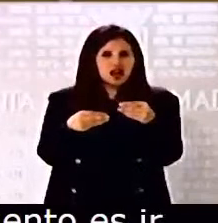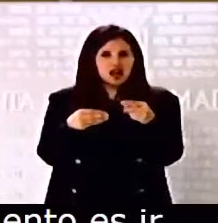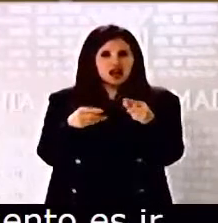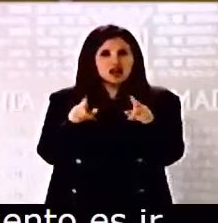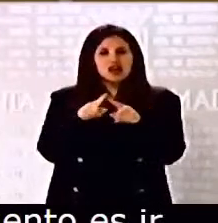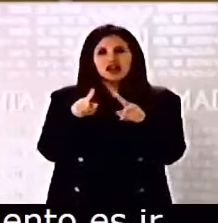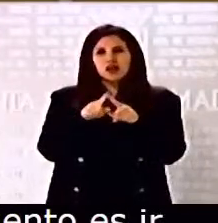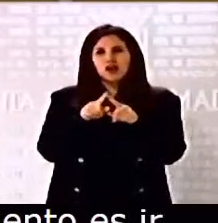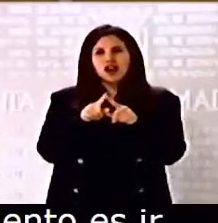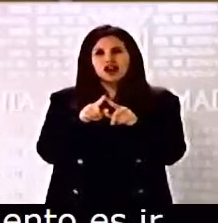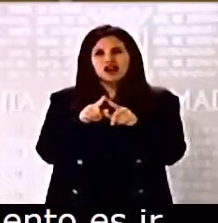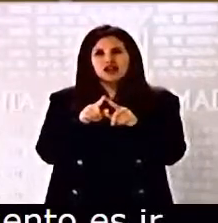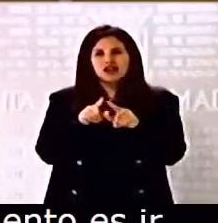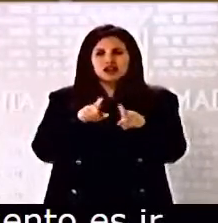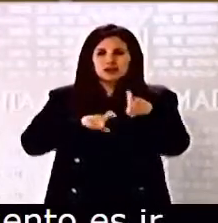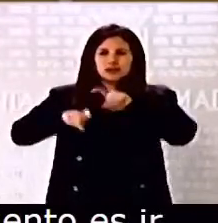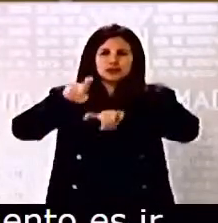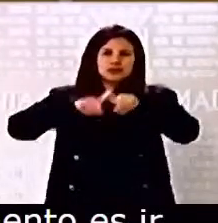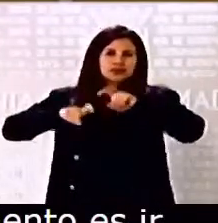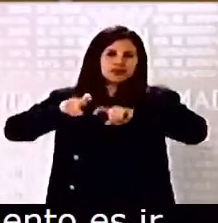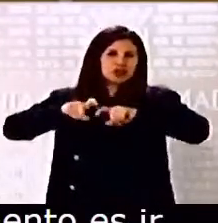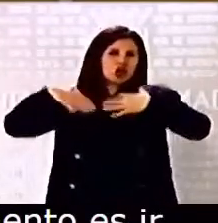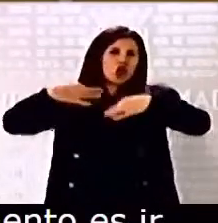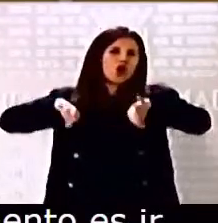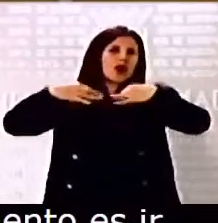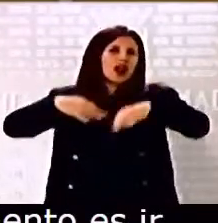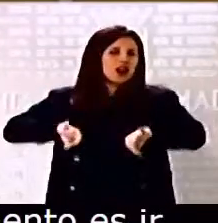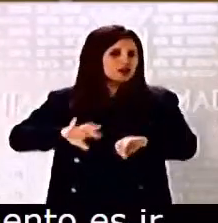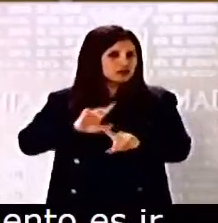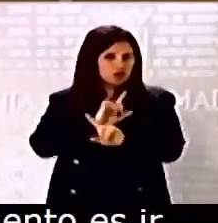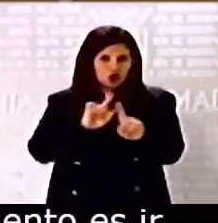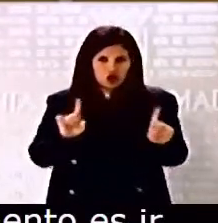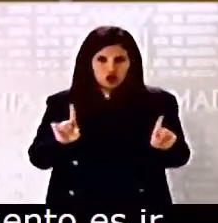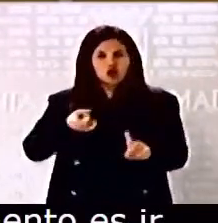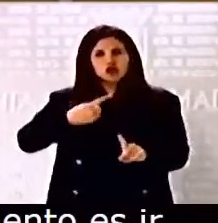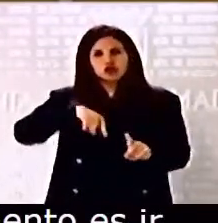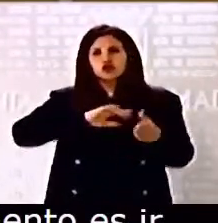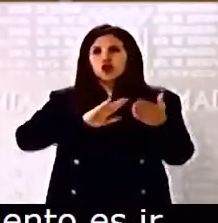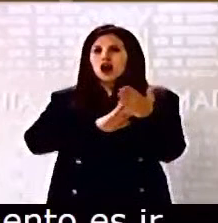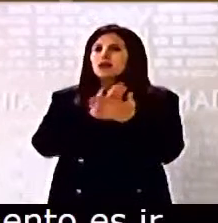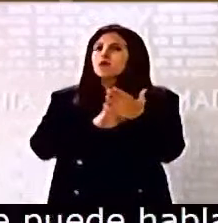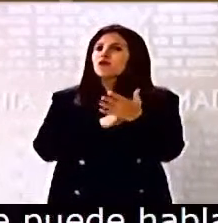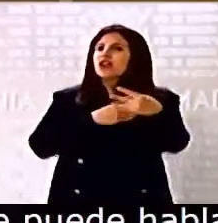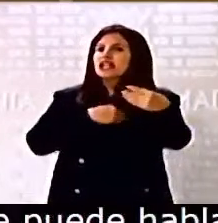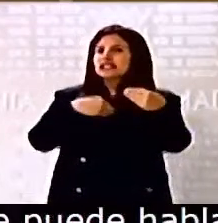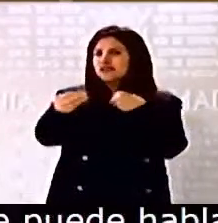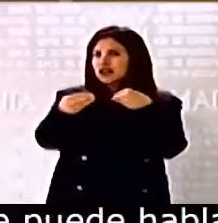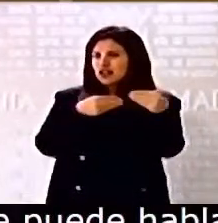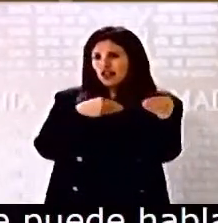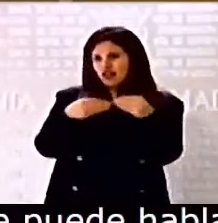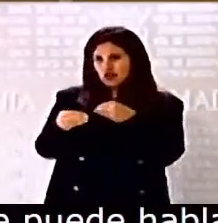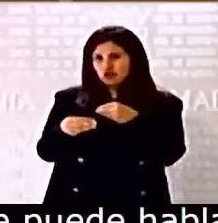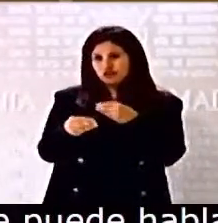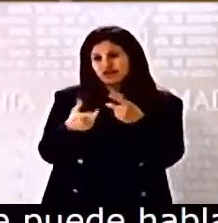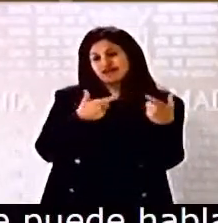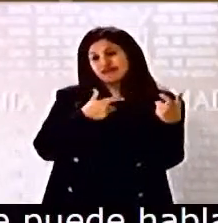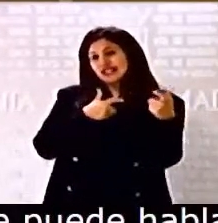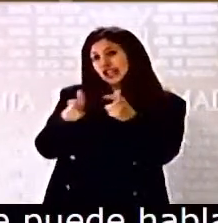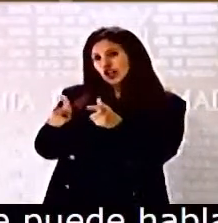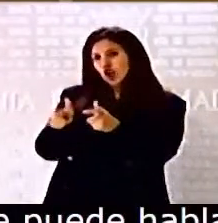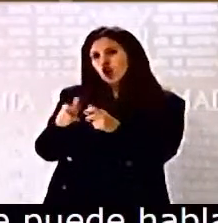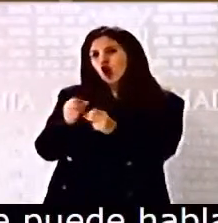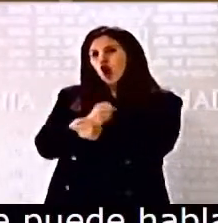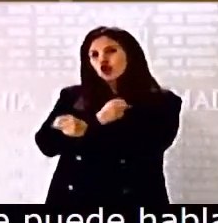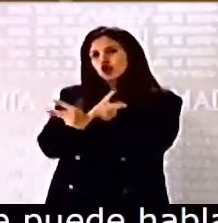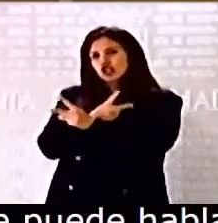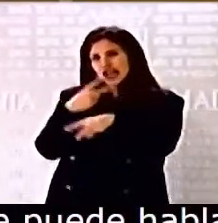hablar de desescalada tal y como estamos, sino de flexibilización, fundamentalmente al sector de la hostelería, porque el